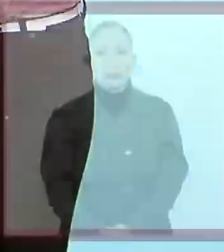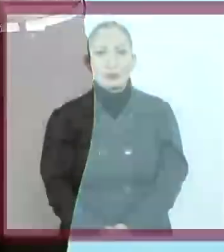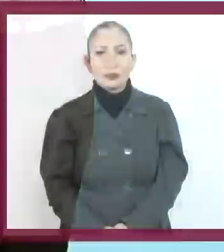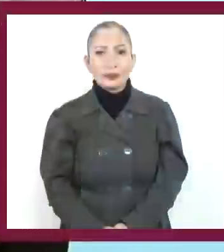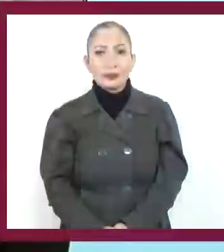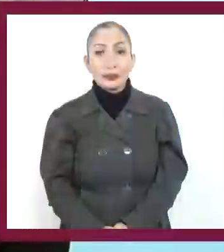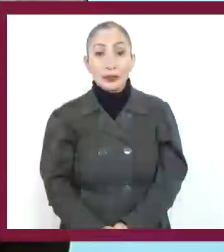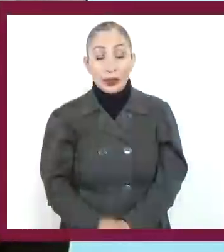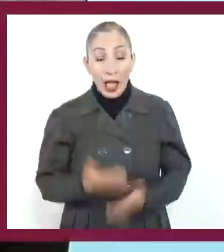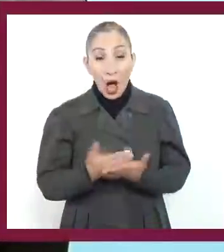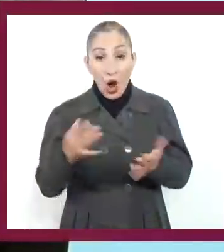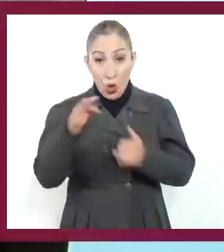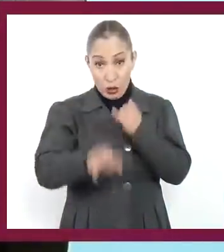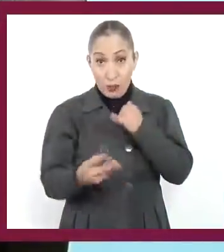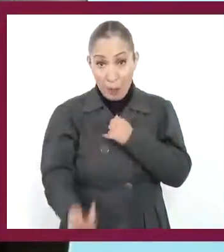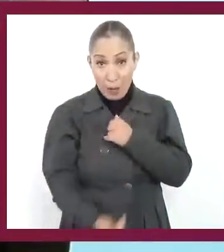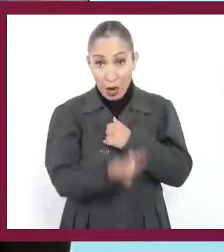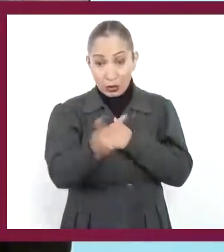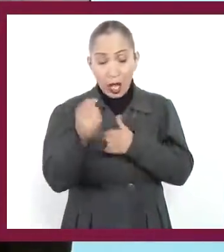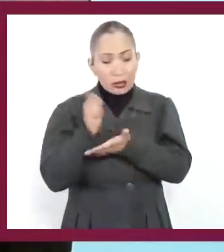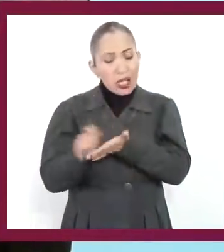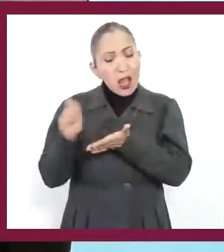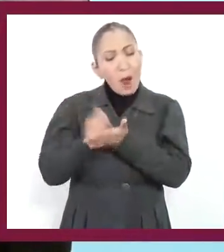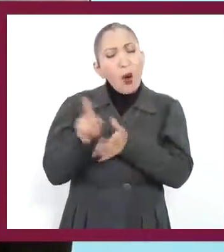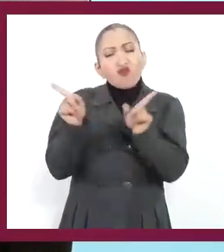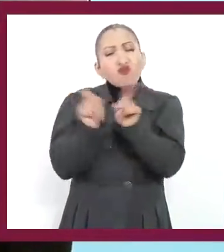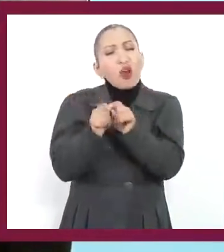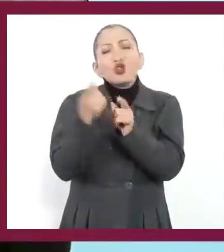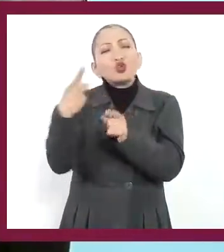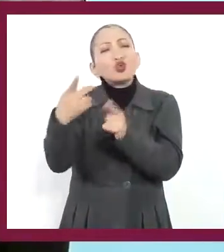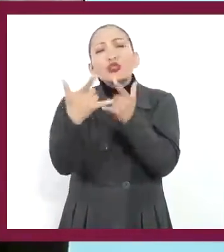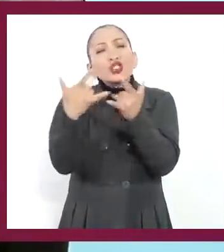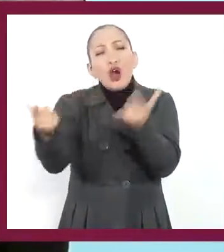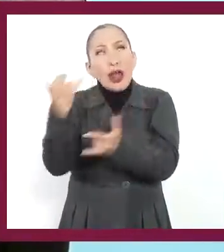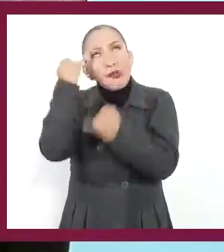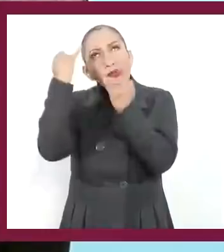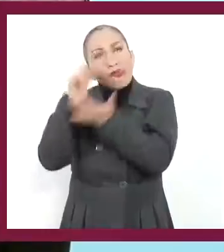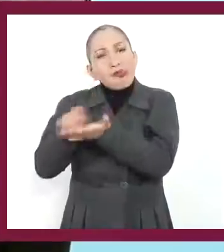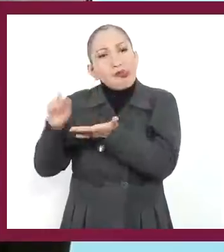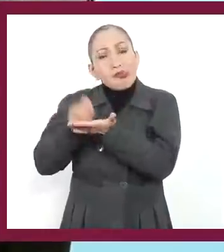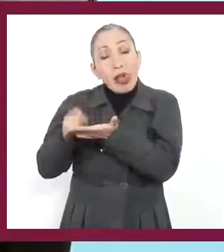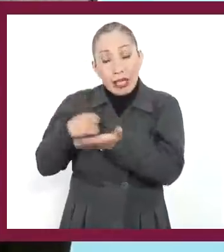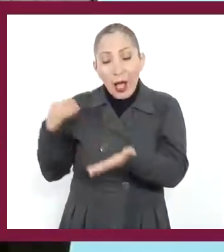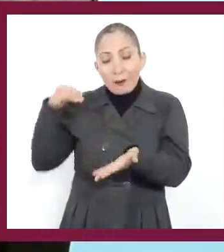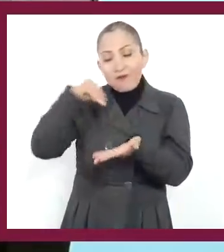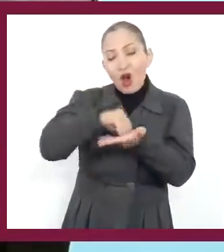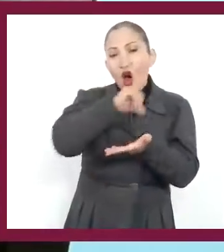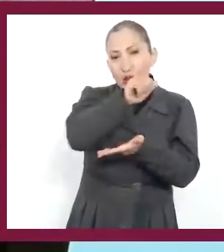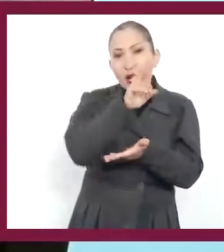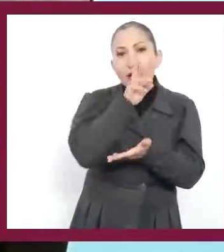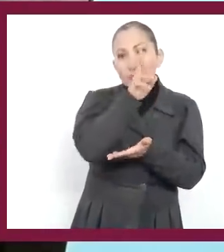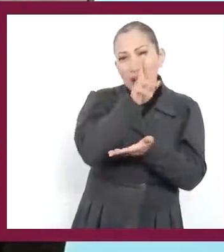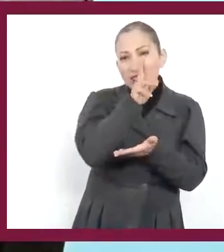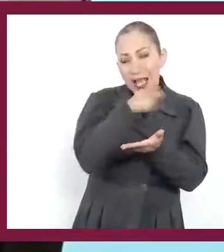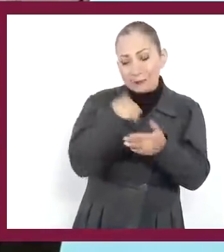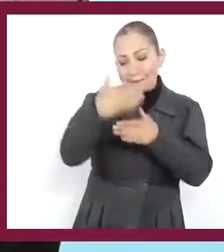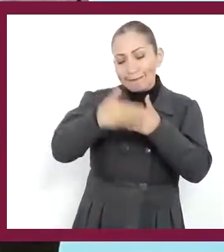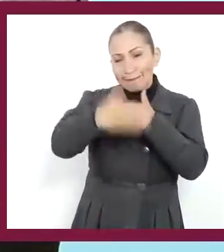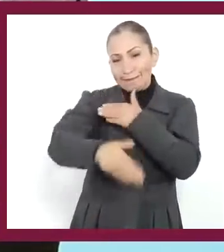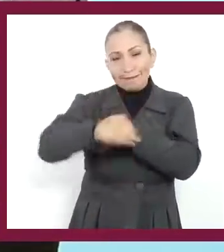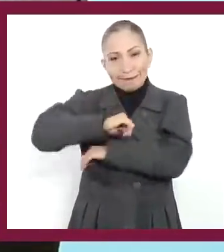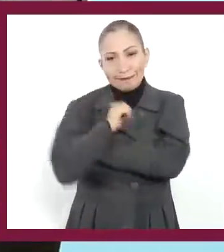A partir de esta última pregunta, escriban un pequeño cuento e incorpórenlo junto con las demás respuestas a su carpeta